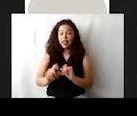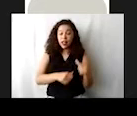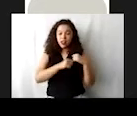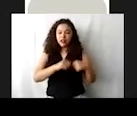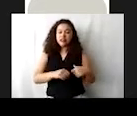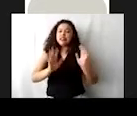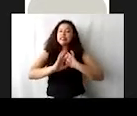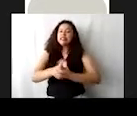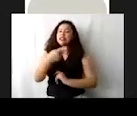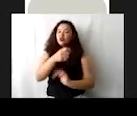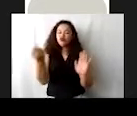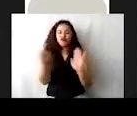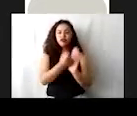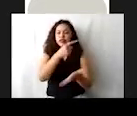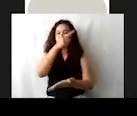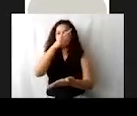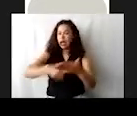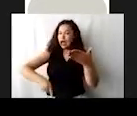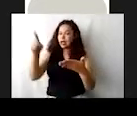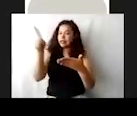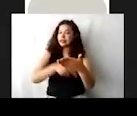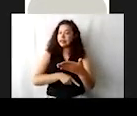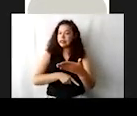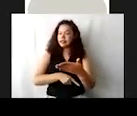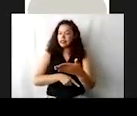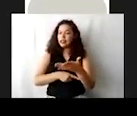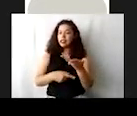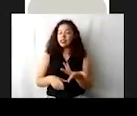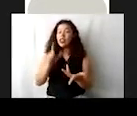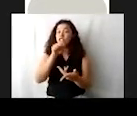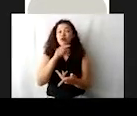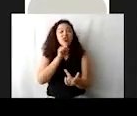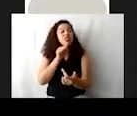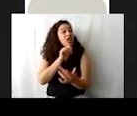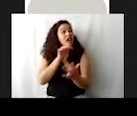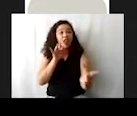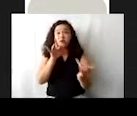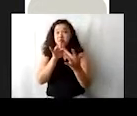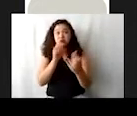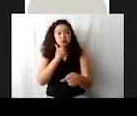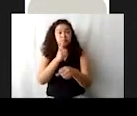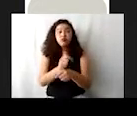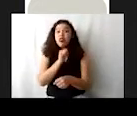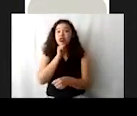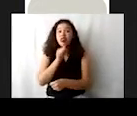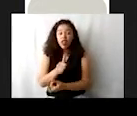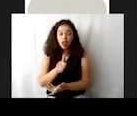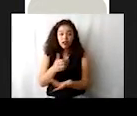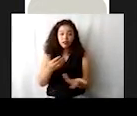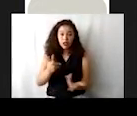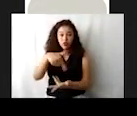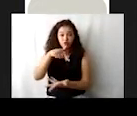por no tener o no habernos localizado en nuestro domicilio fiscal. Sin